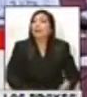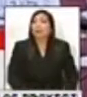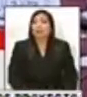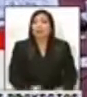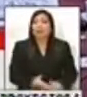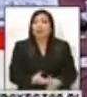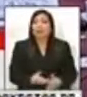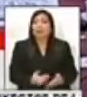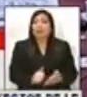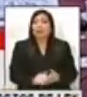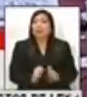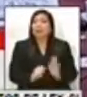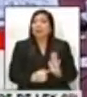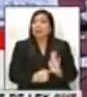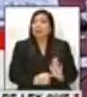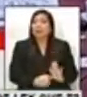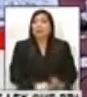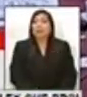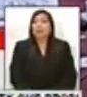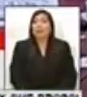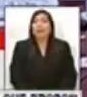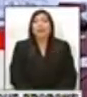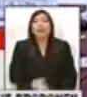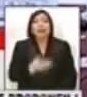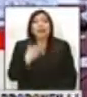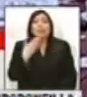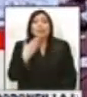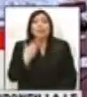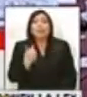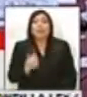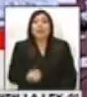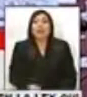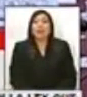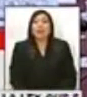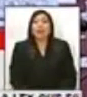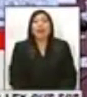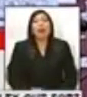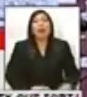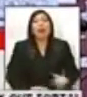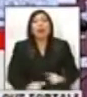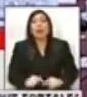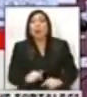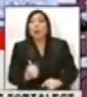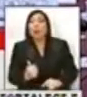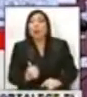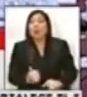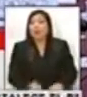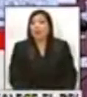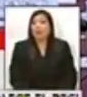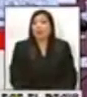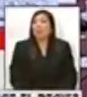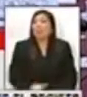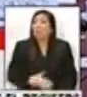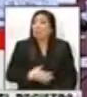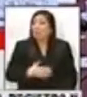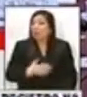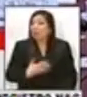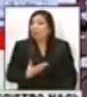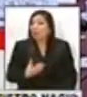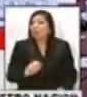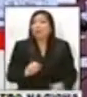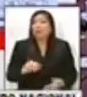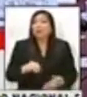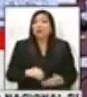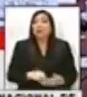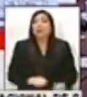De los planillones que han presentado en blanco, ¿de alguna otra manera se podría